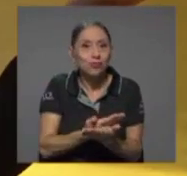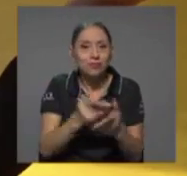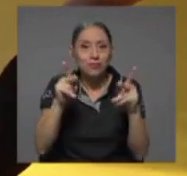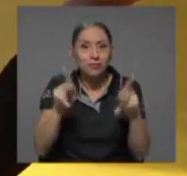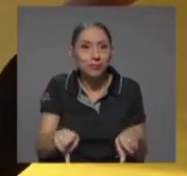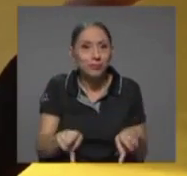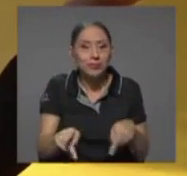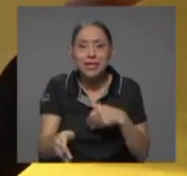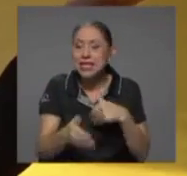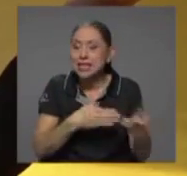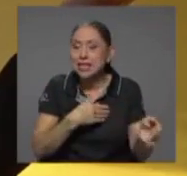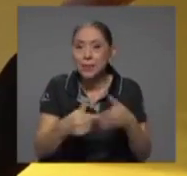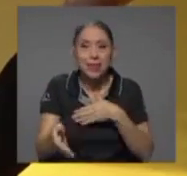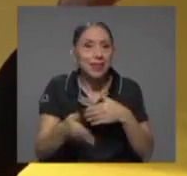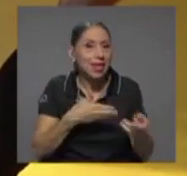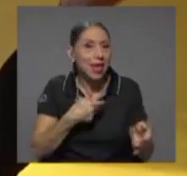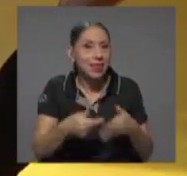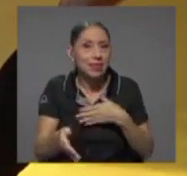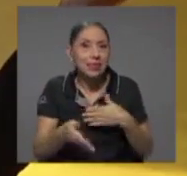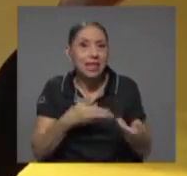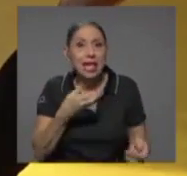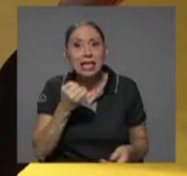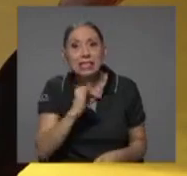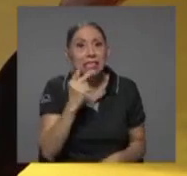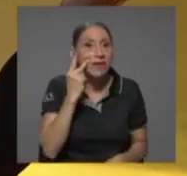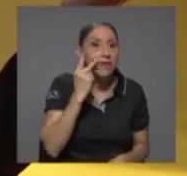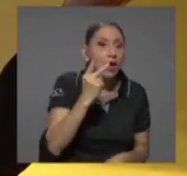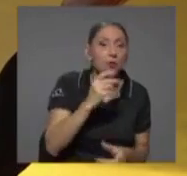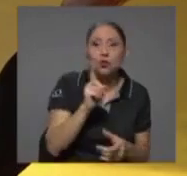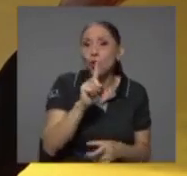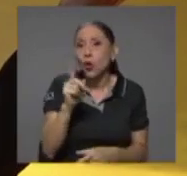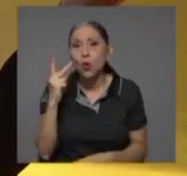independiente de si vemos o no